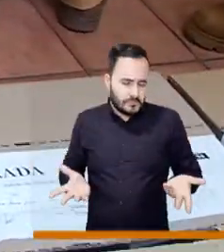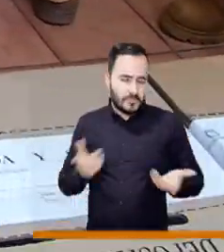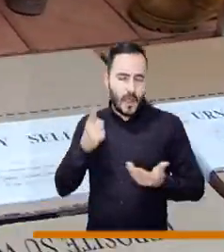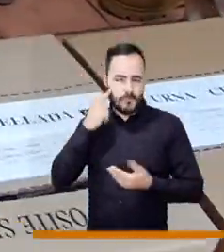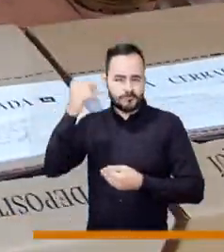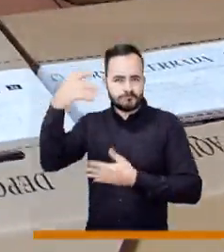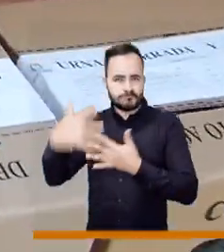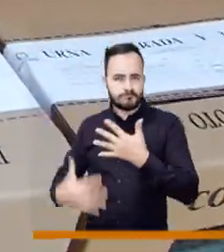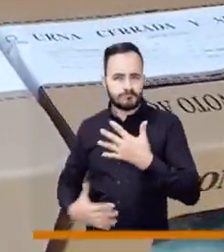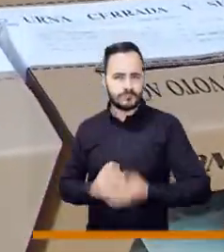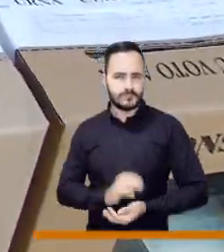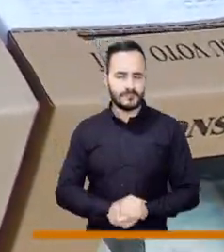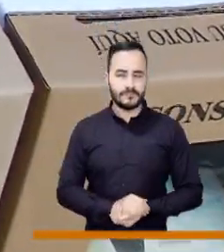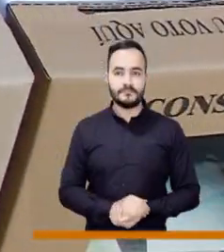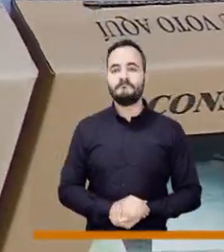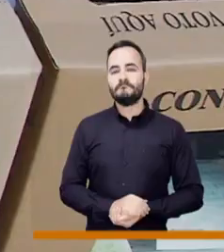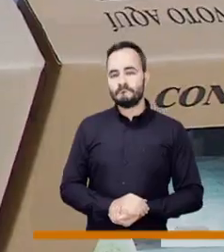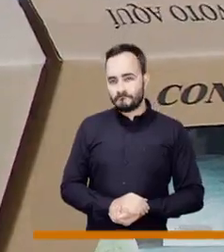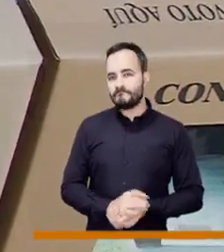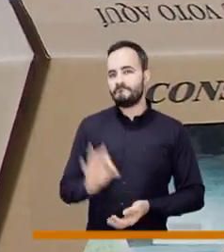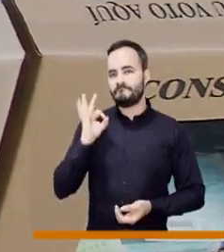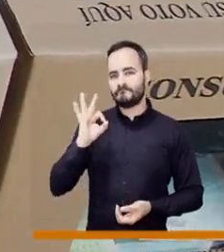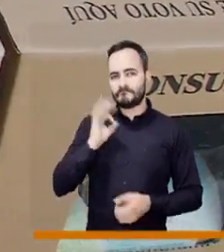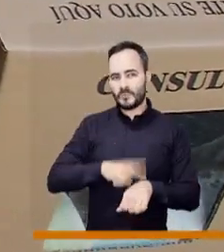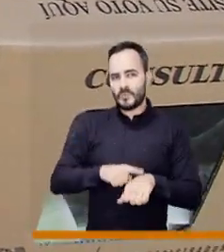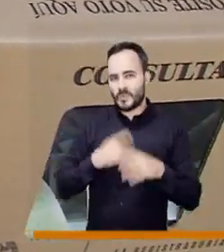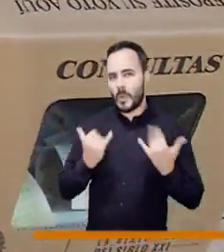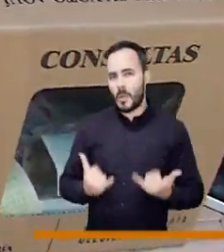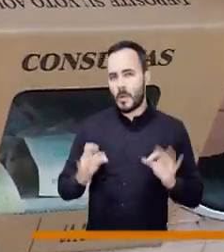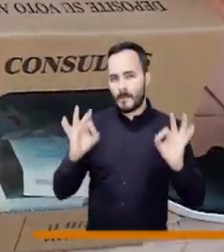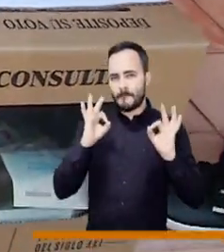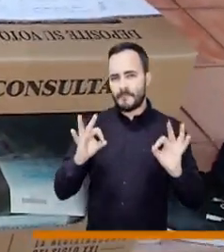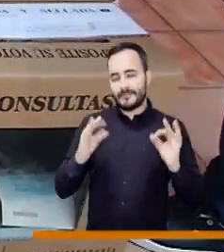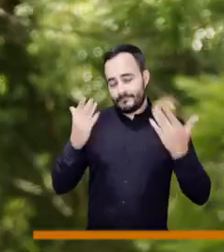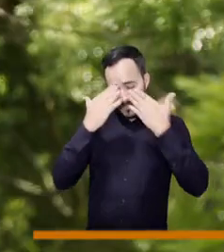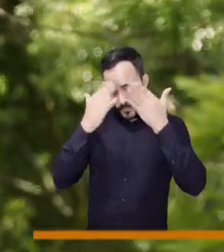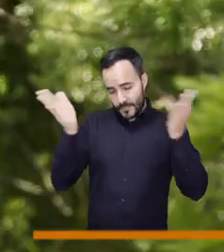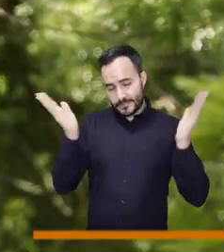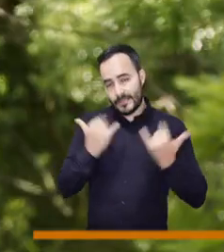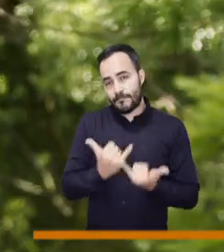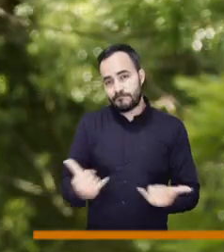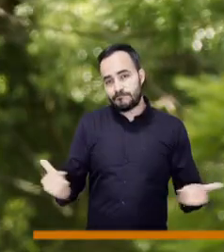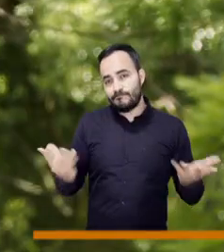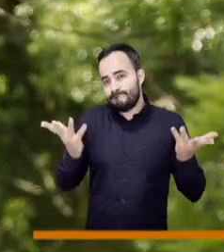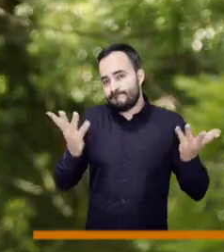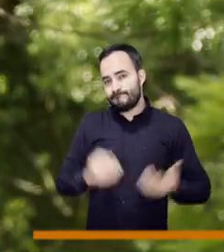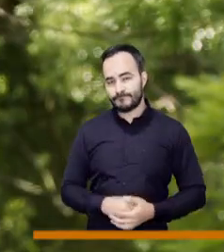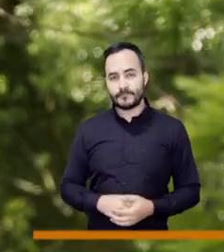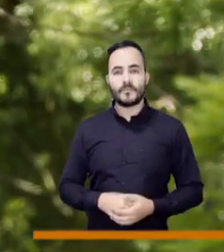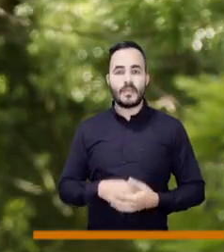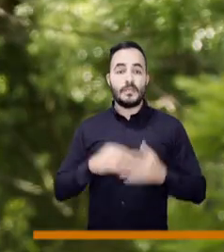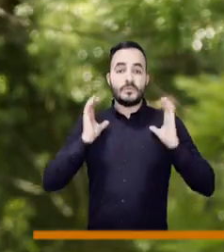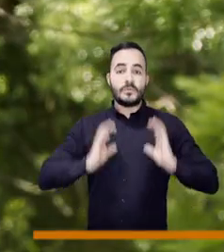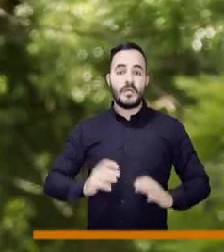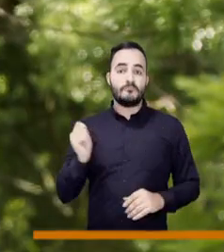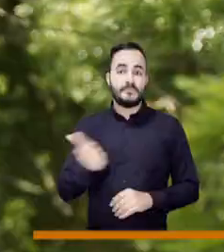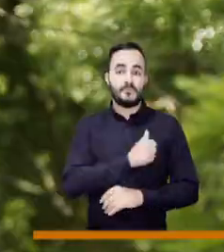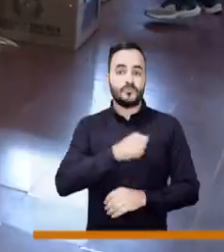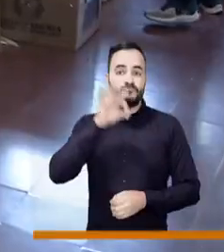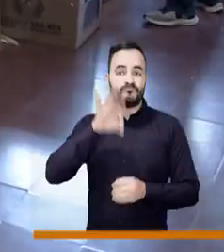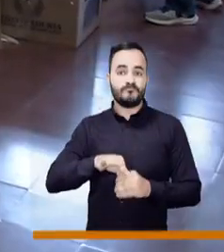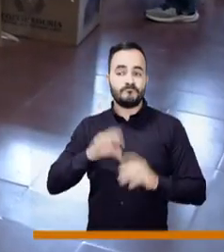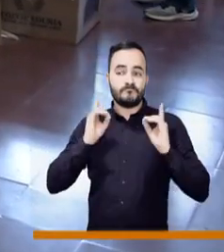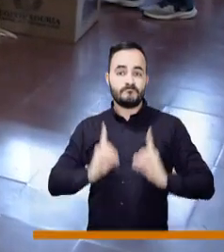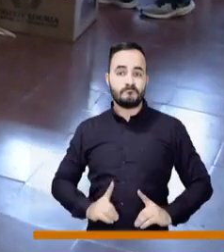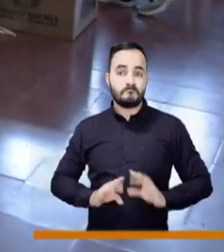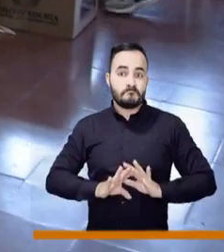prontuario criminal que esconder. Ese es el momento que tenemos, esta es la democracia imperfecta que nos acompaña, y cada ciudadano tendrá la